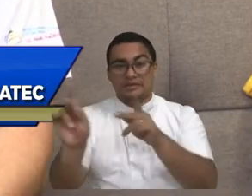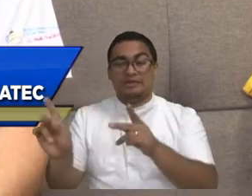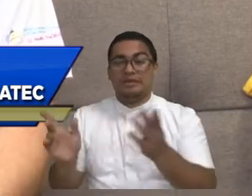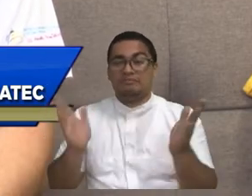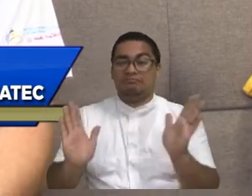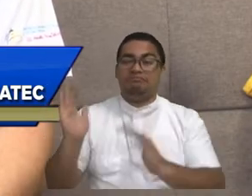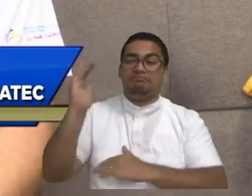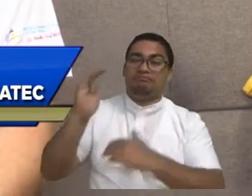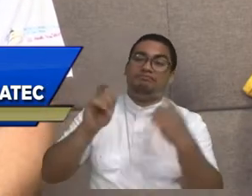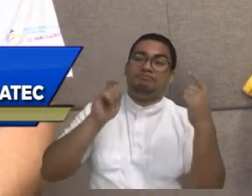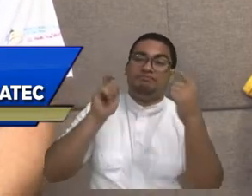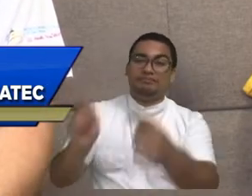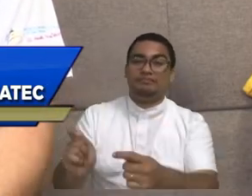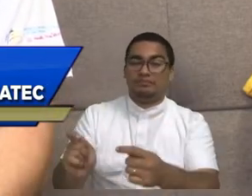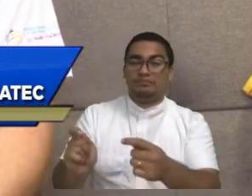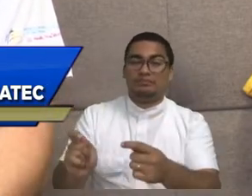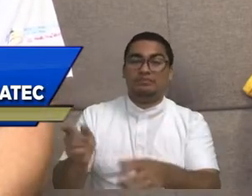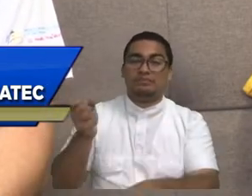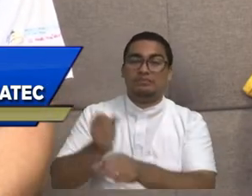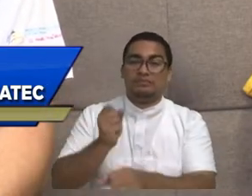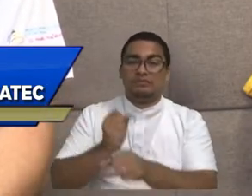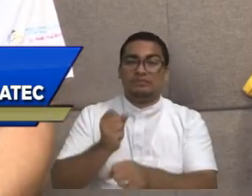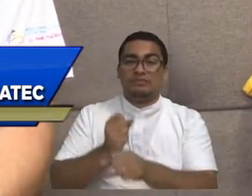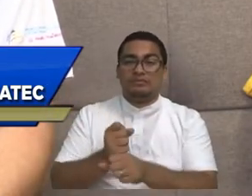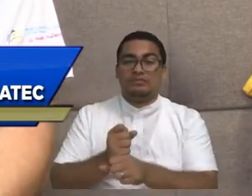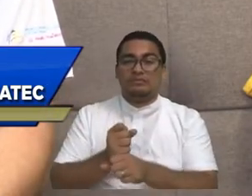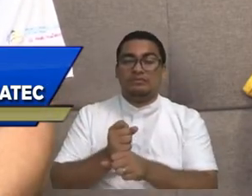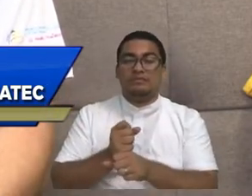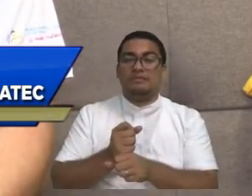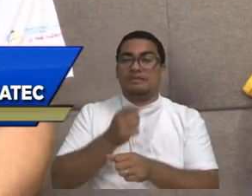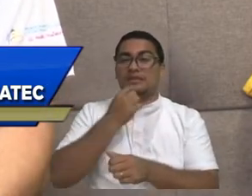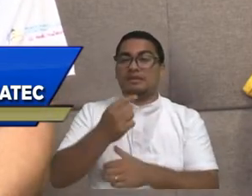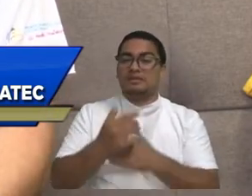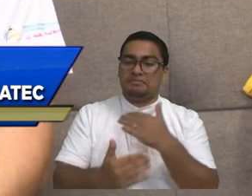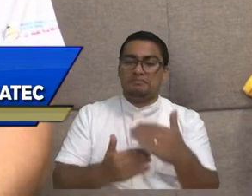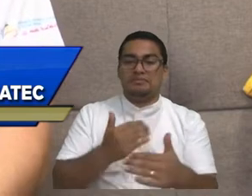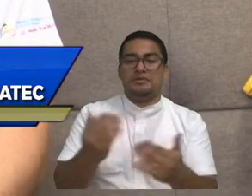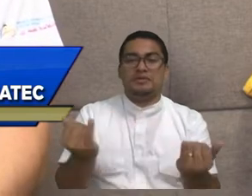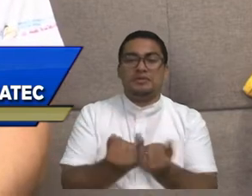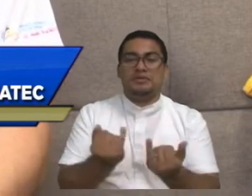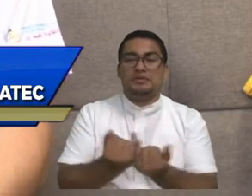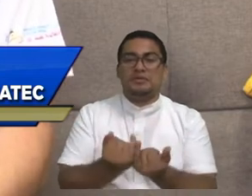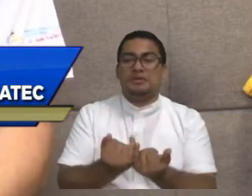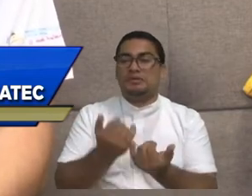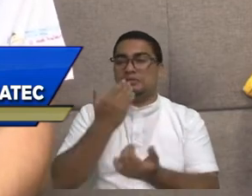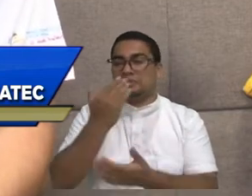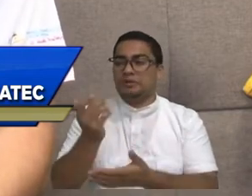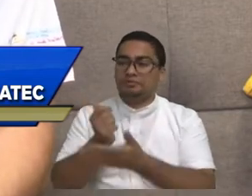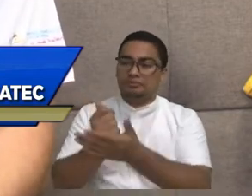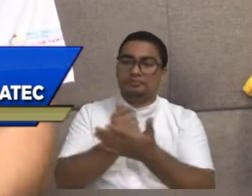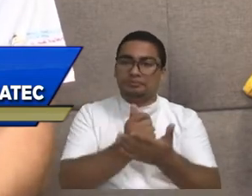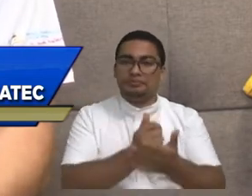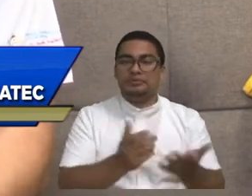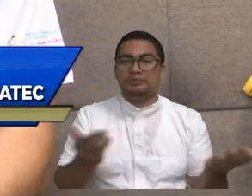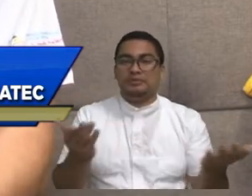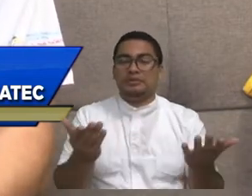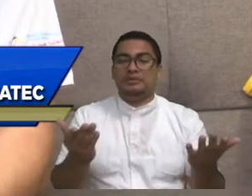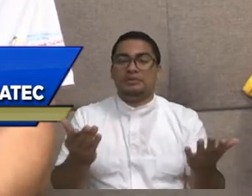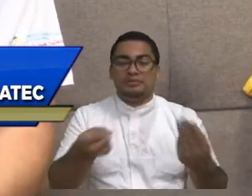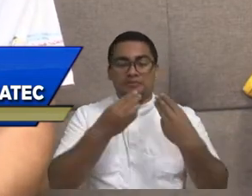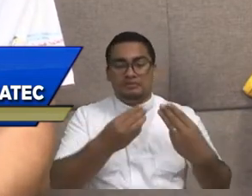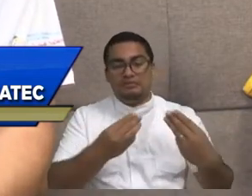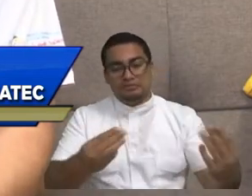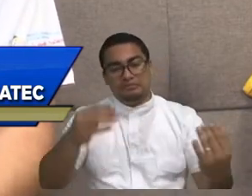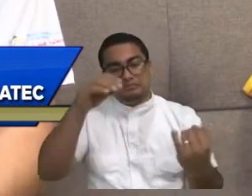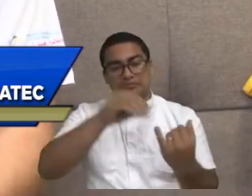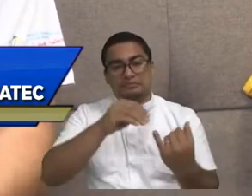estar certificando laboralmente y el proceso pues es un proceso demostrativo básicamente pues nos aplicamos una serie de instrumentos técnicos